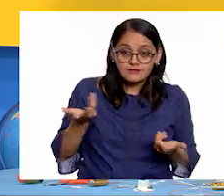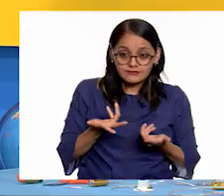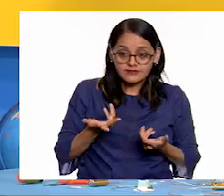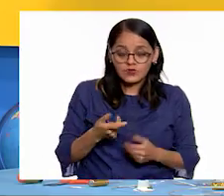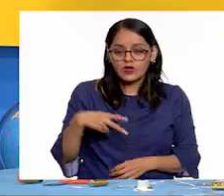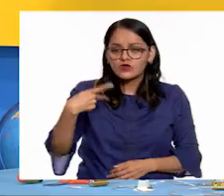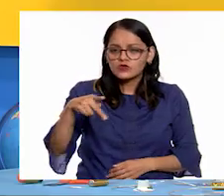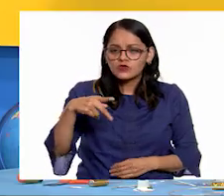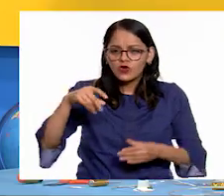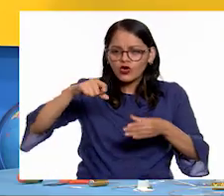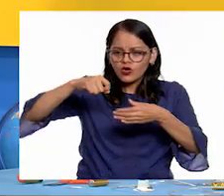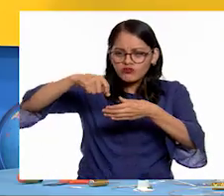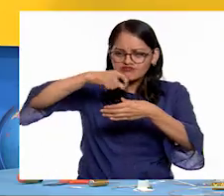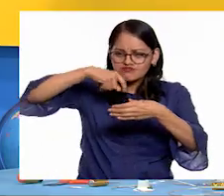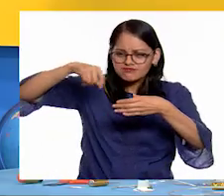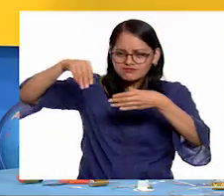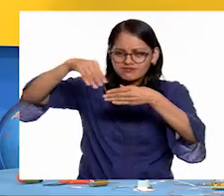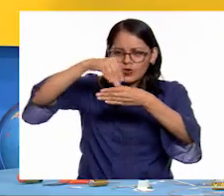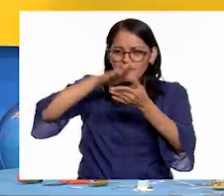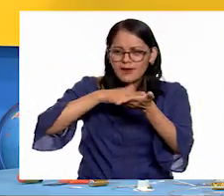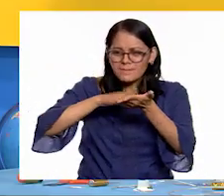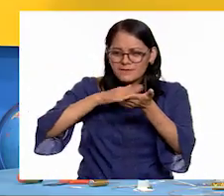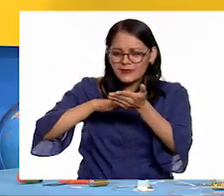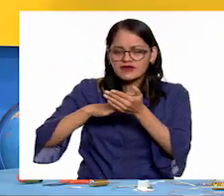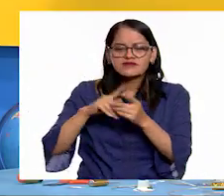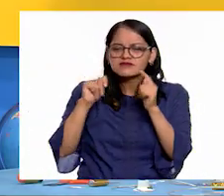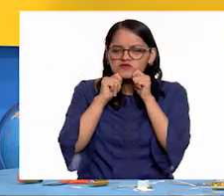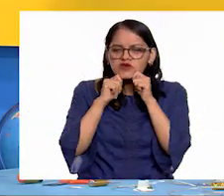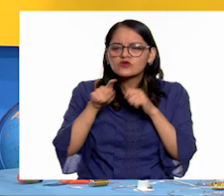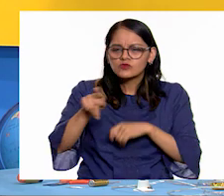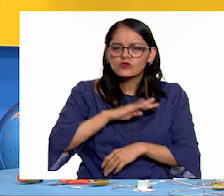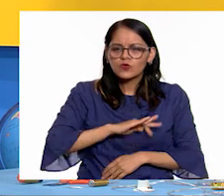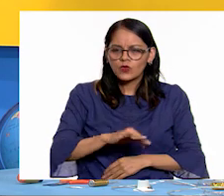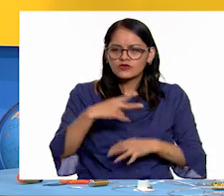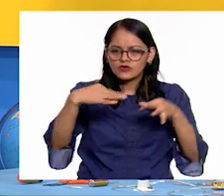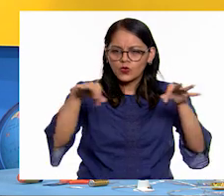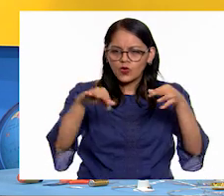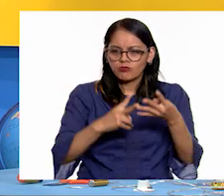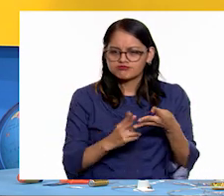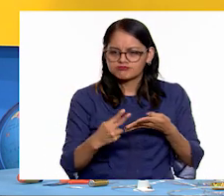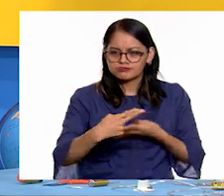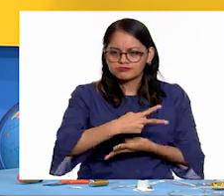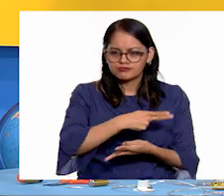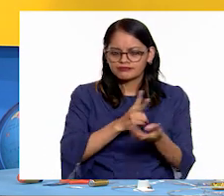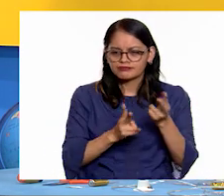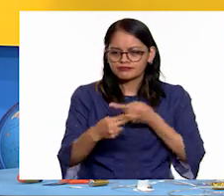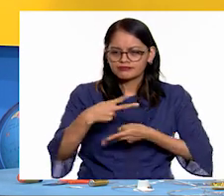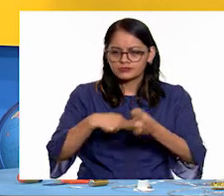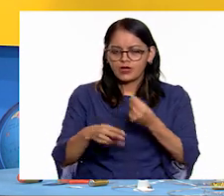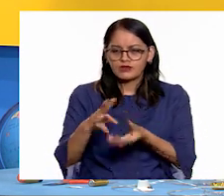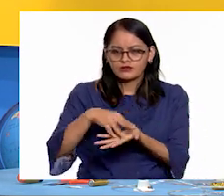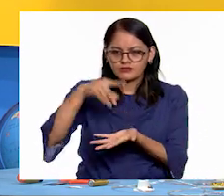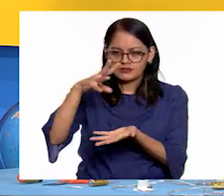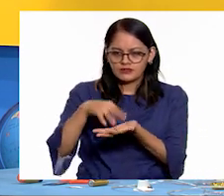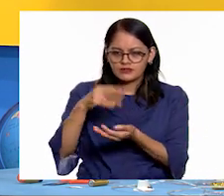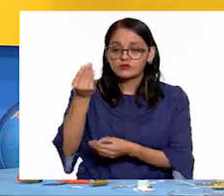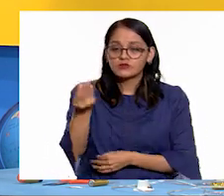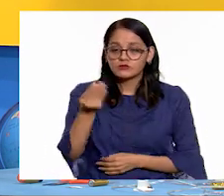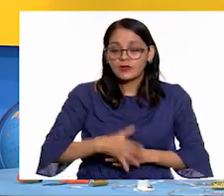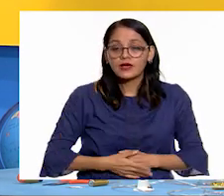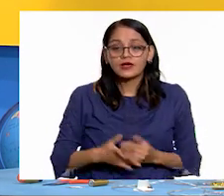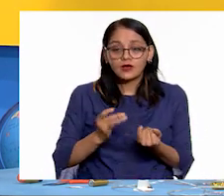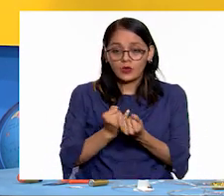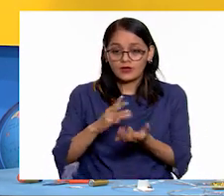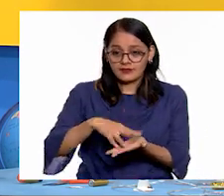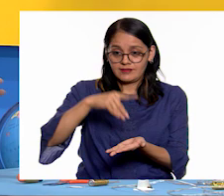tienen confeti, también pueden utilizar pequeños pedacitos de papel que ustedes pueden recortar. Colocamos el confeti sobre la